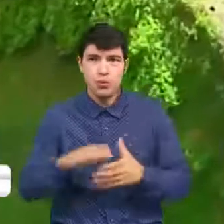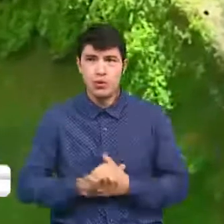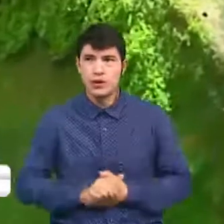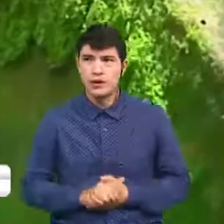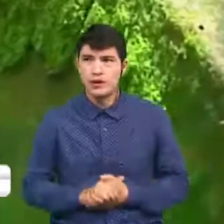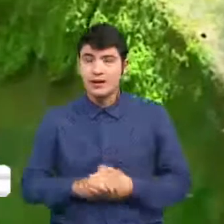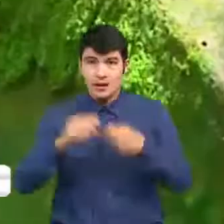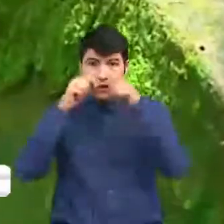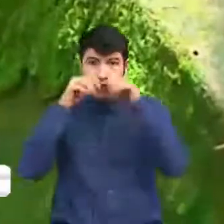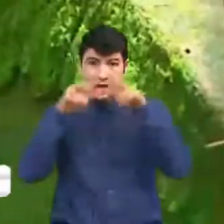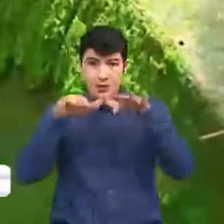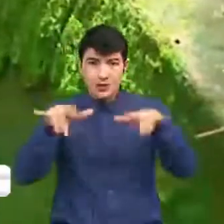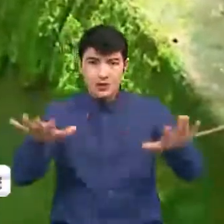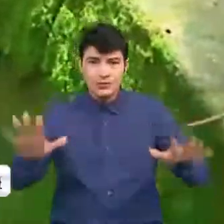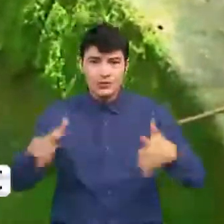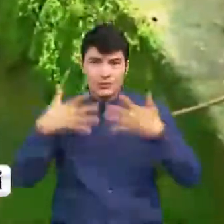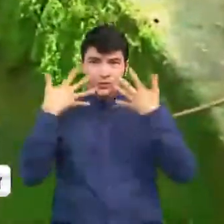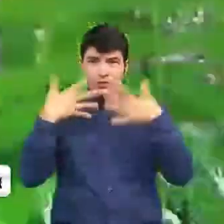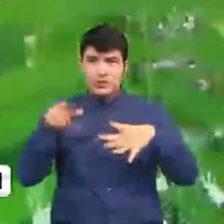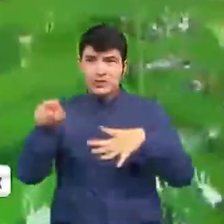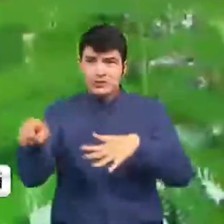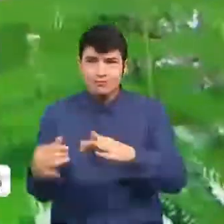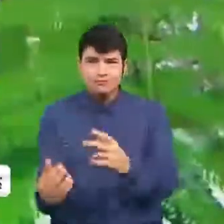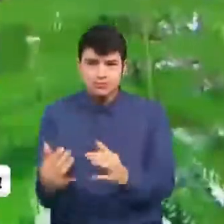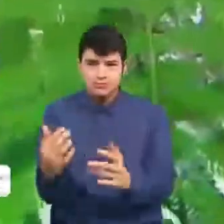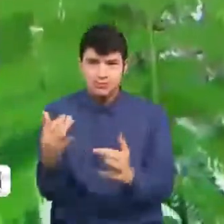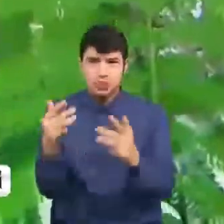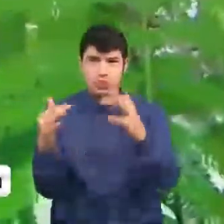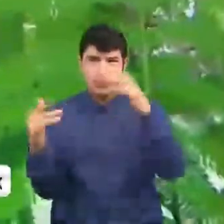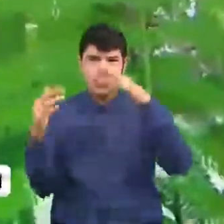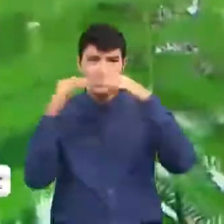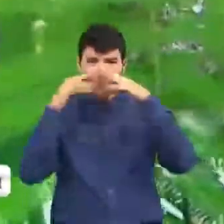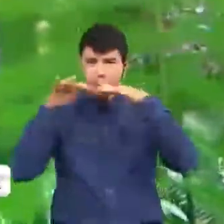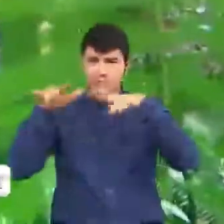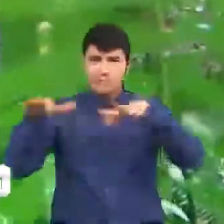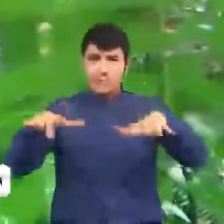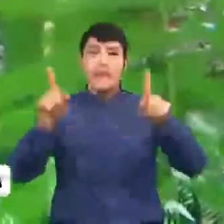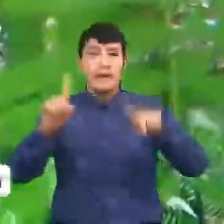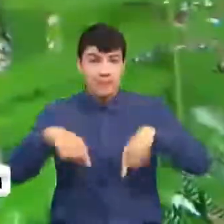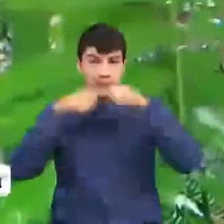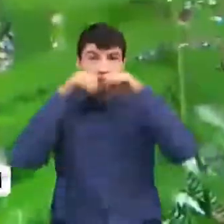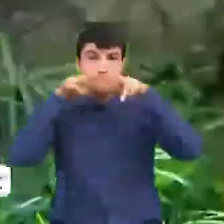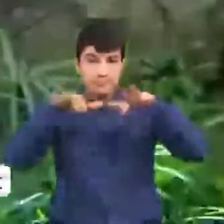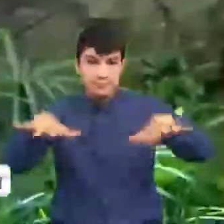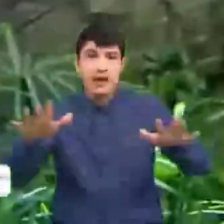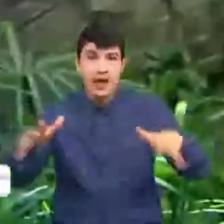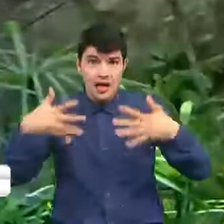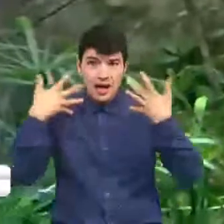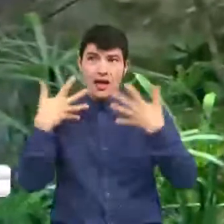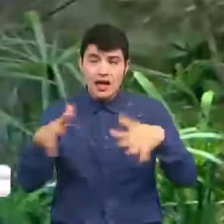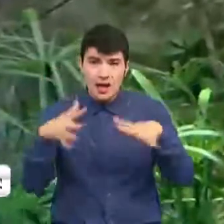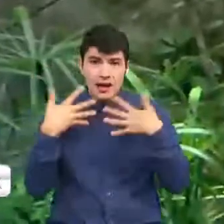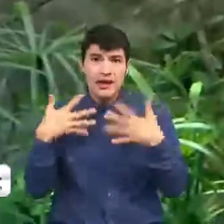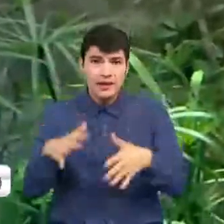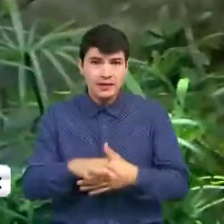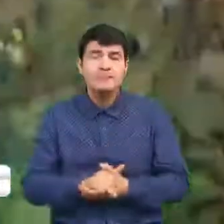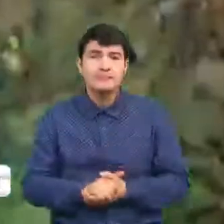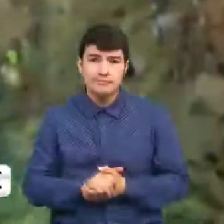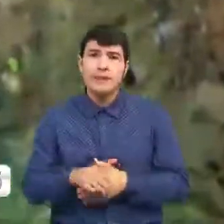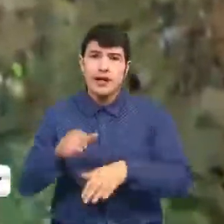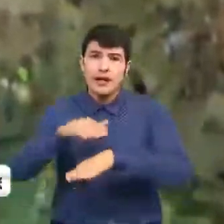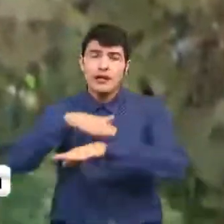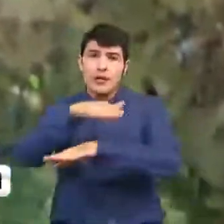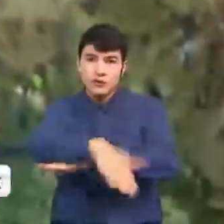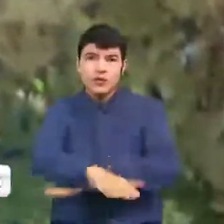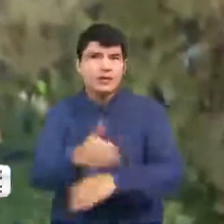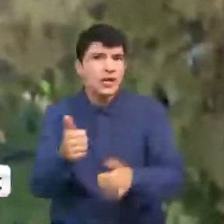la contaminación del aire como efecto de los gases emanados por el combustible esparcido a lo largo de la quebrada que surte de agua el corregimiento de guamachito ha dejado